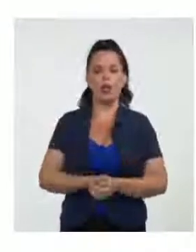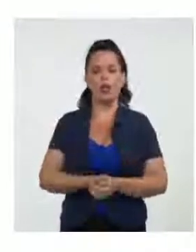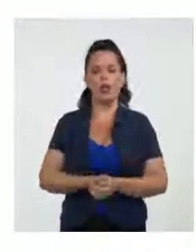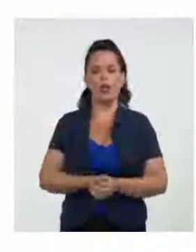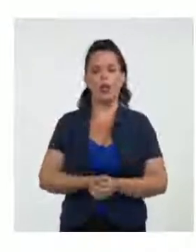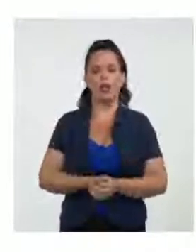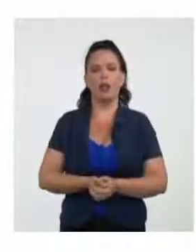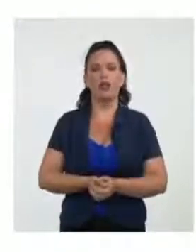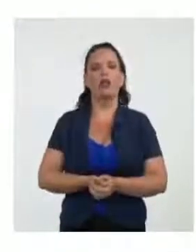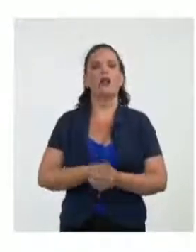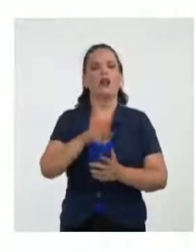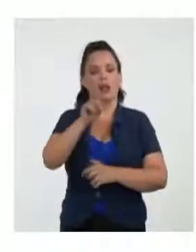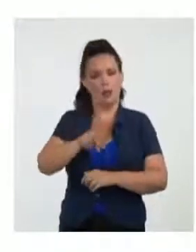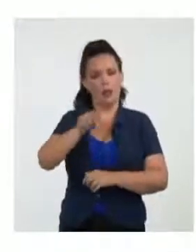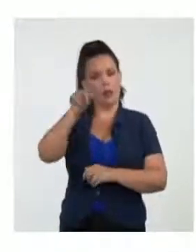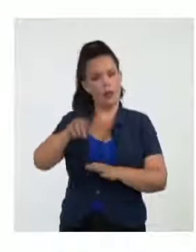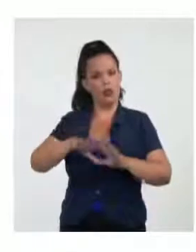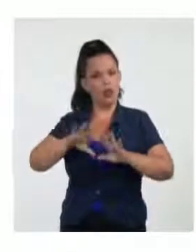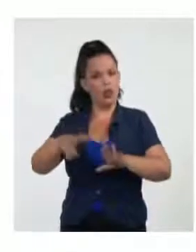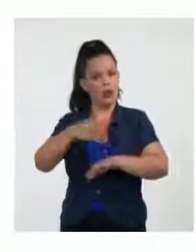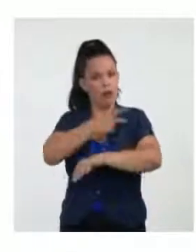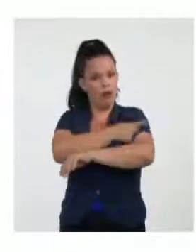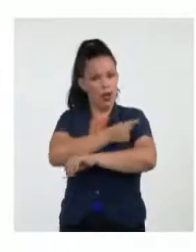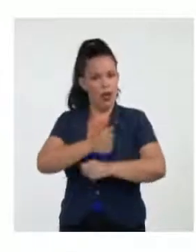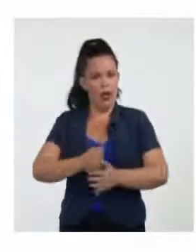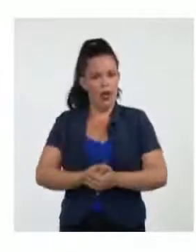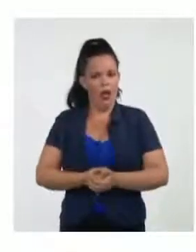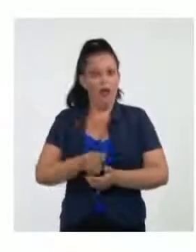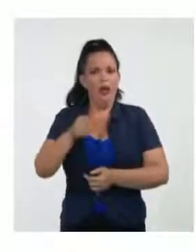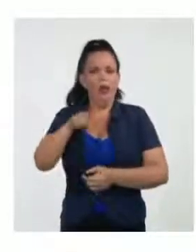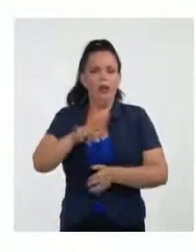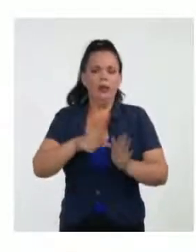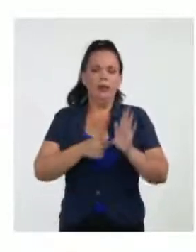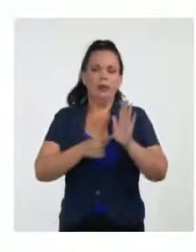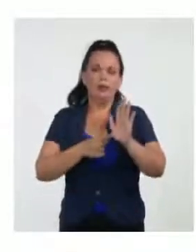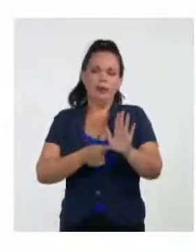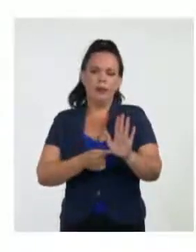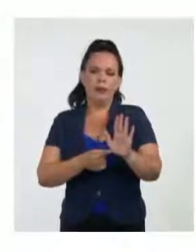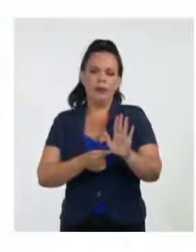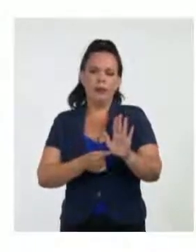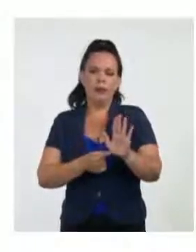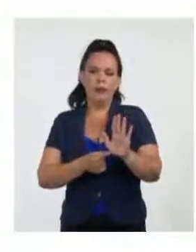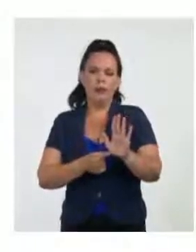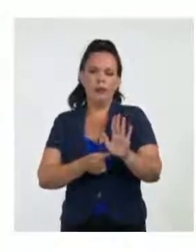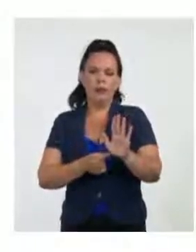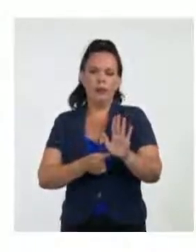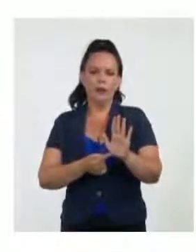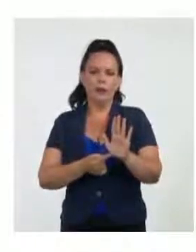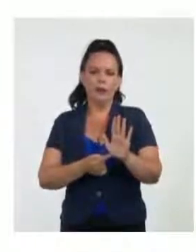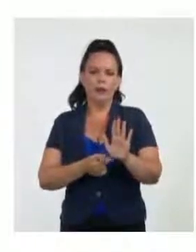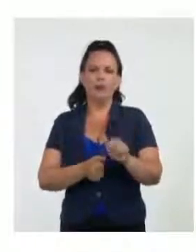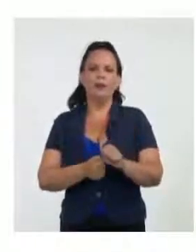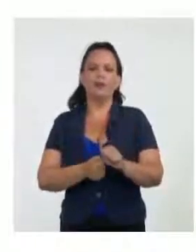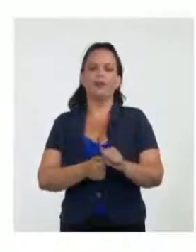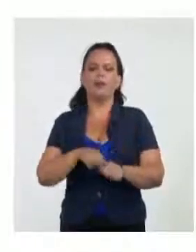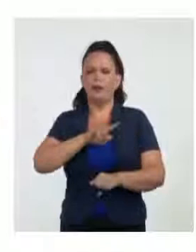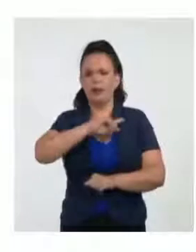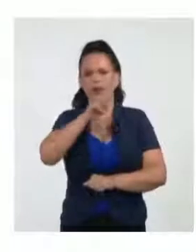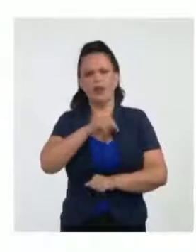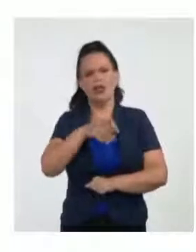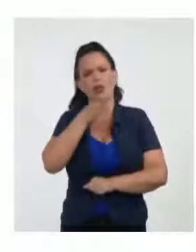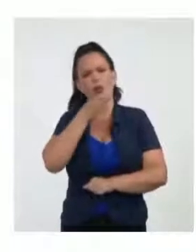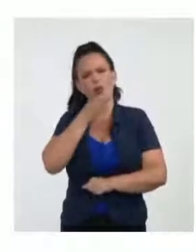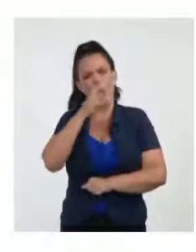de vacunación. Aquí nosotros este esquema, mejor dicho, que podemos tener un pico de un día de 9.000 casos pudiera ser,